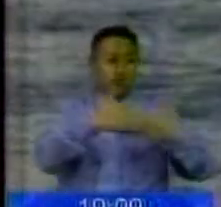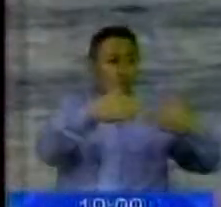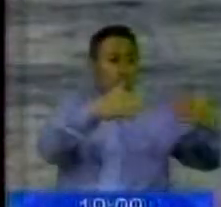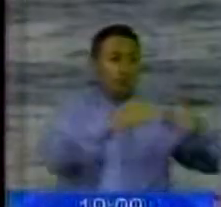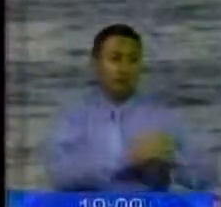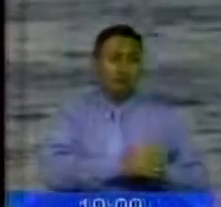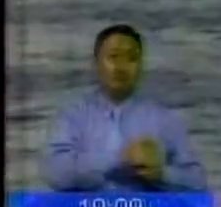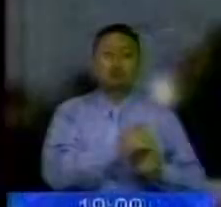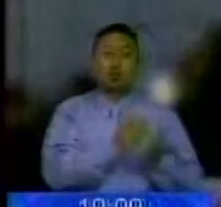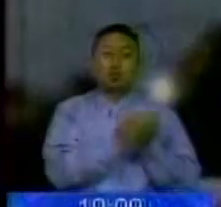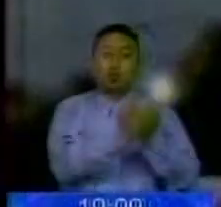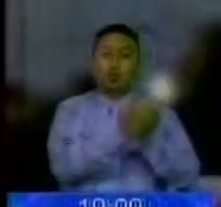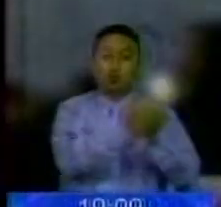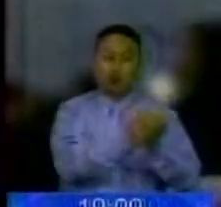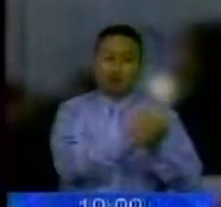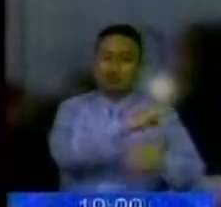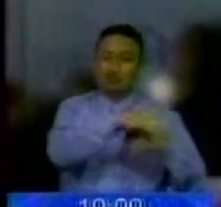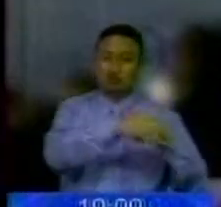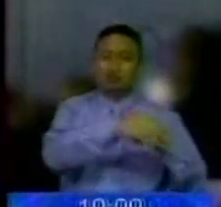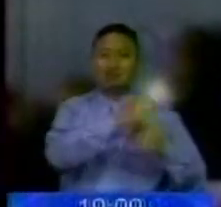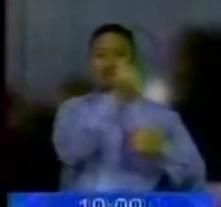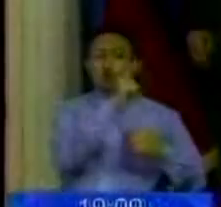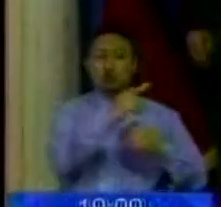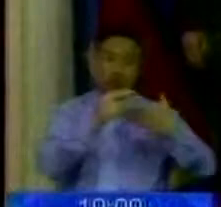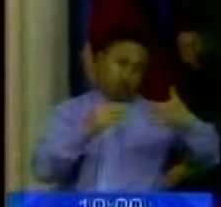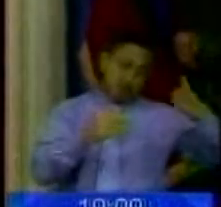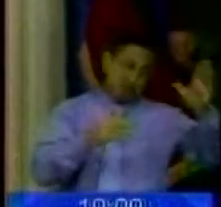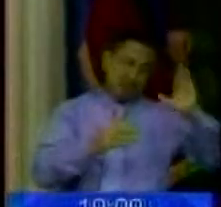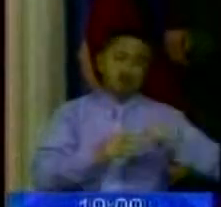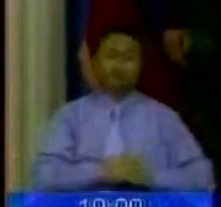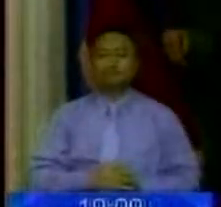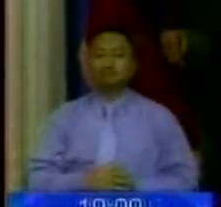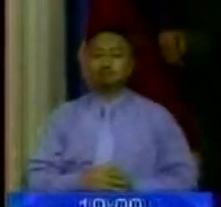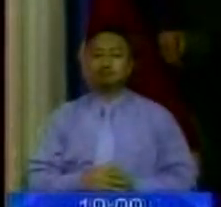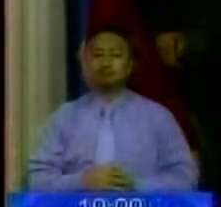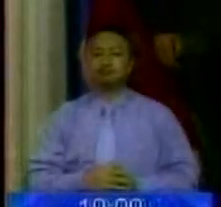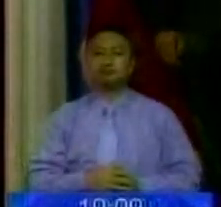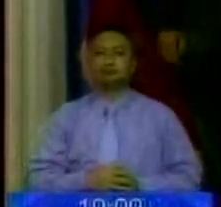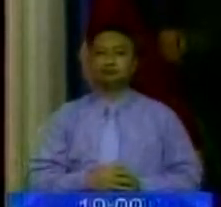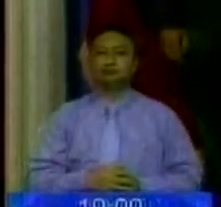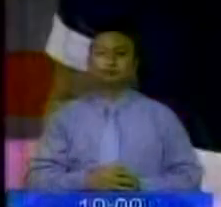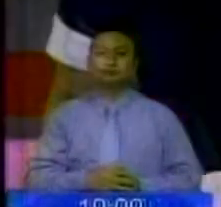flota que ahí había se dirija hacia el sur. En Quito informó Andrea Urbi.